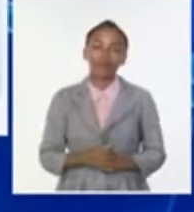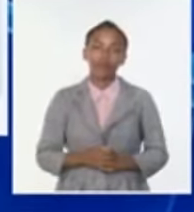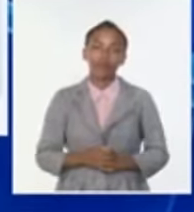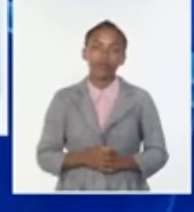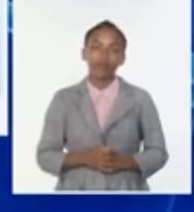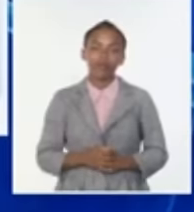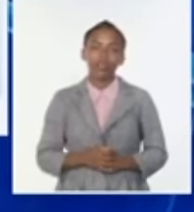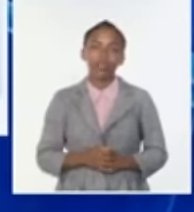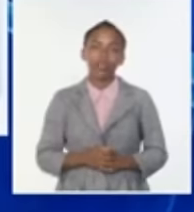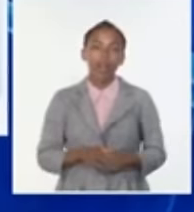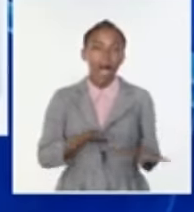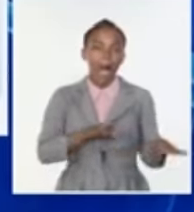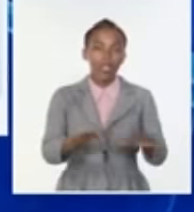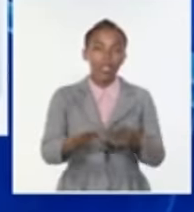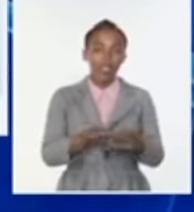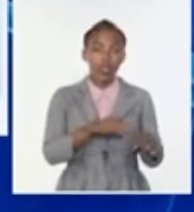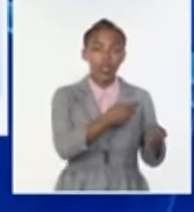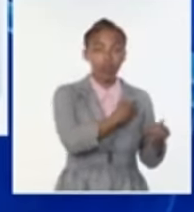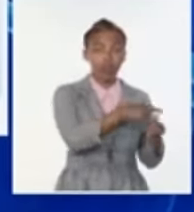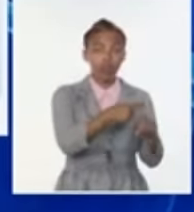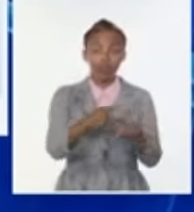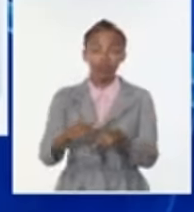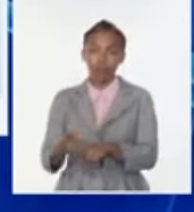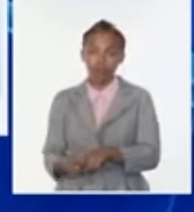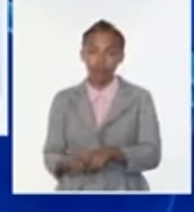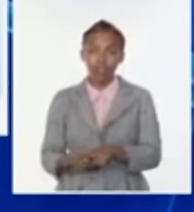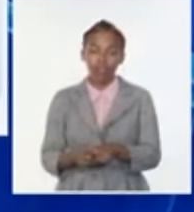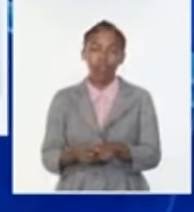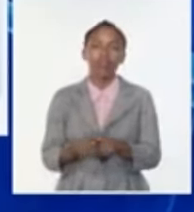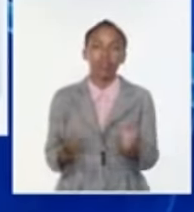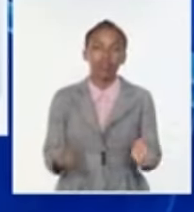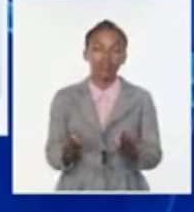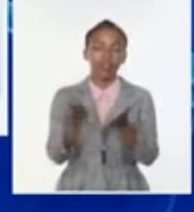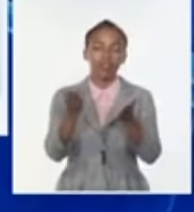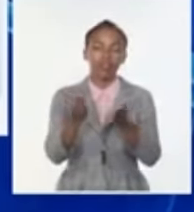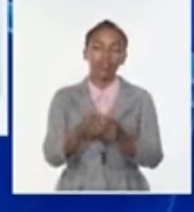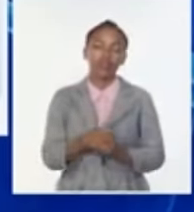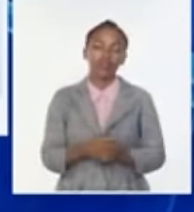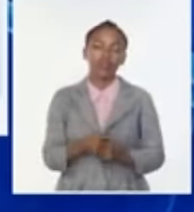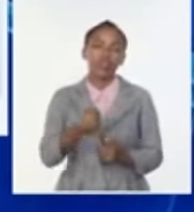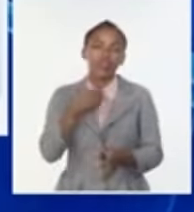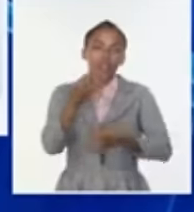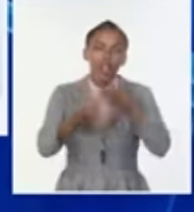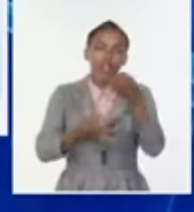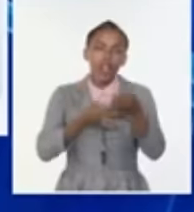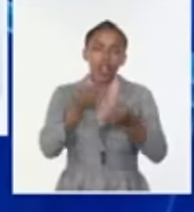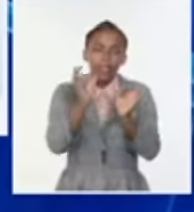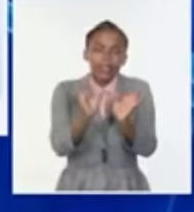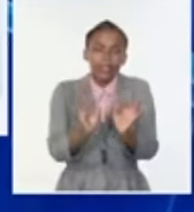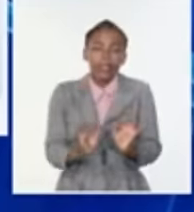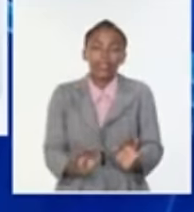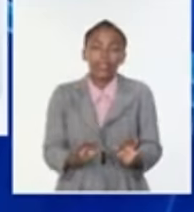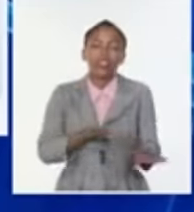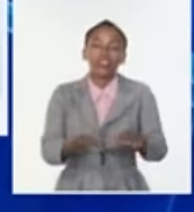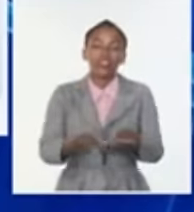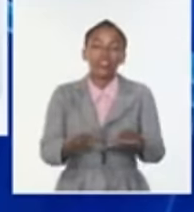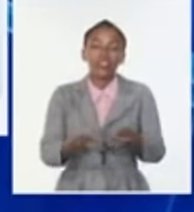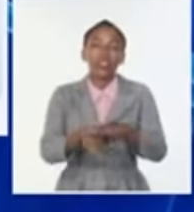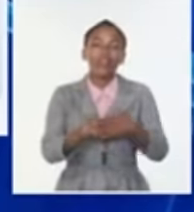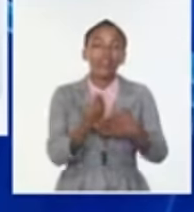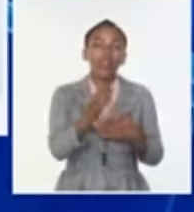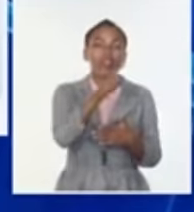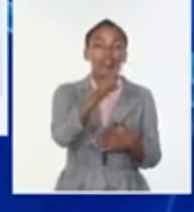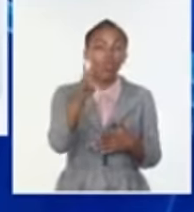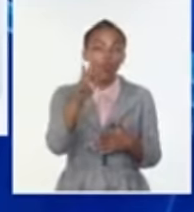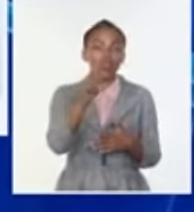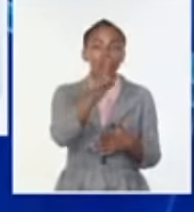varias acciones. Solamente les voy a ejemplificar las acciones que se realizaron entre los días 12 y 13 de